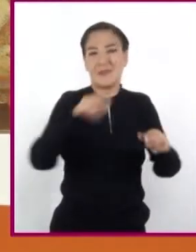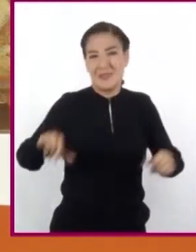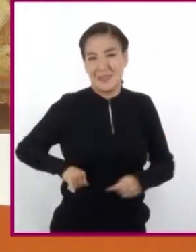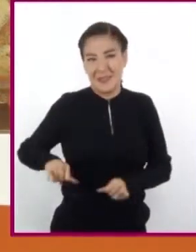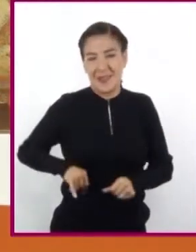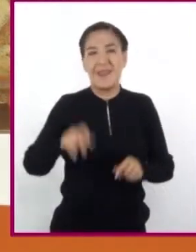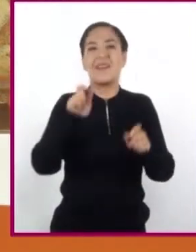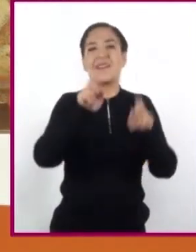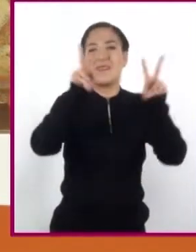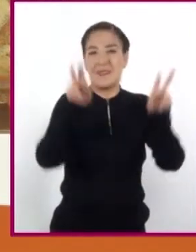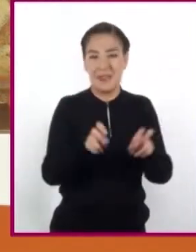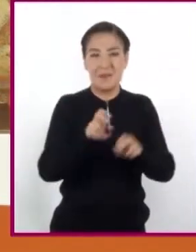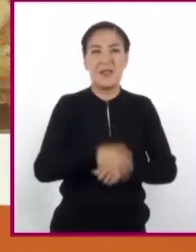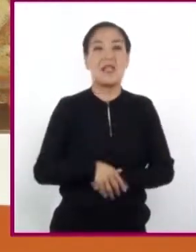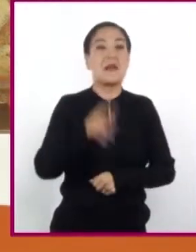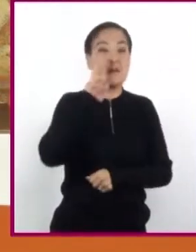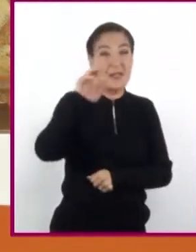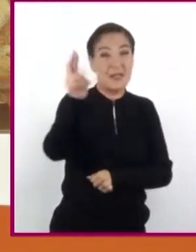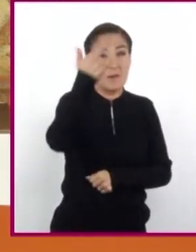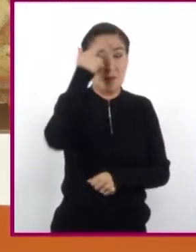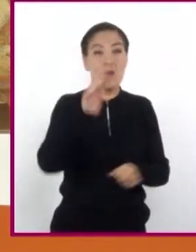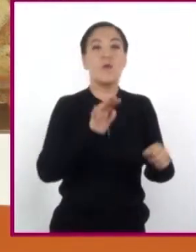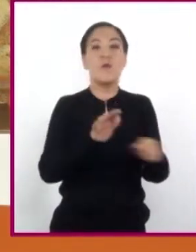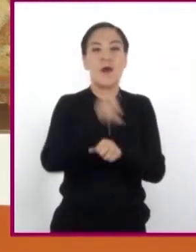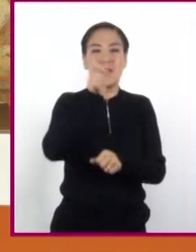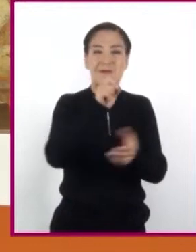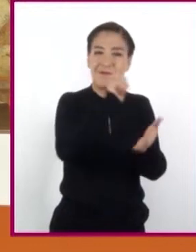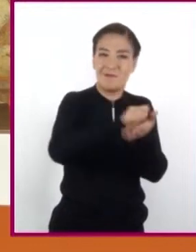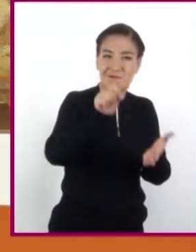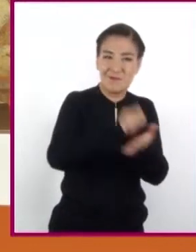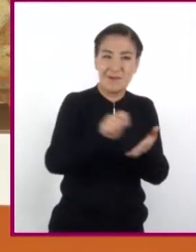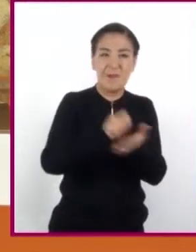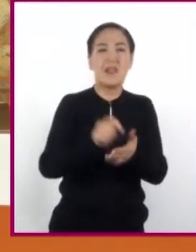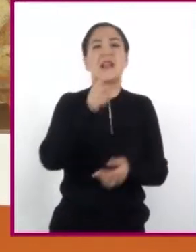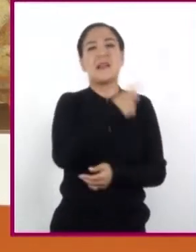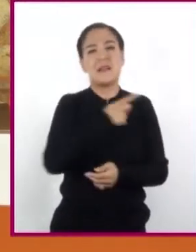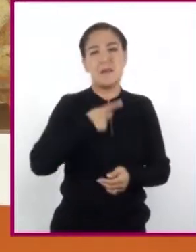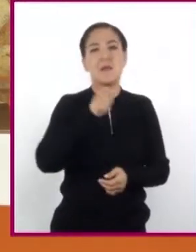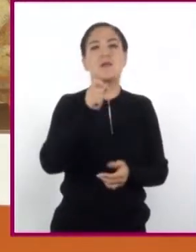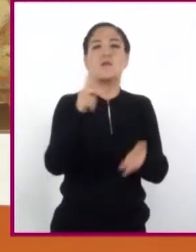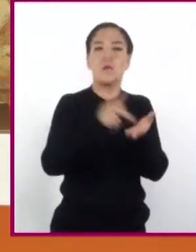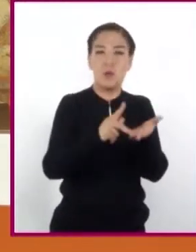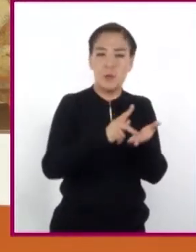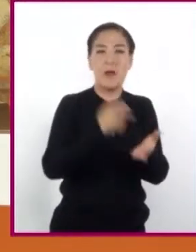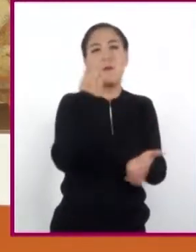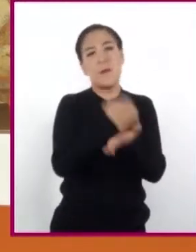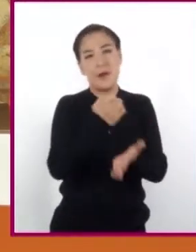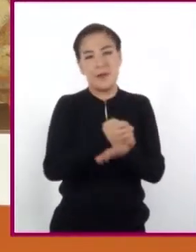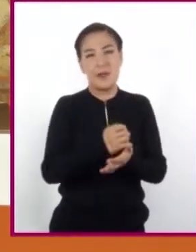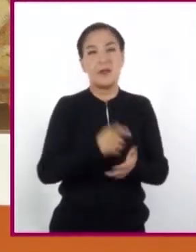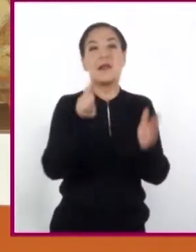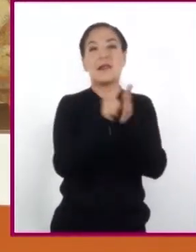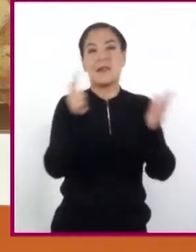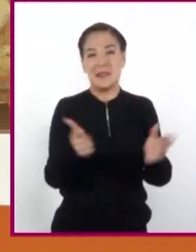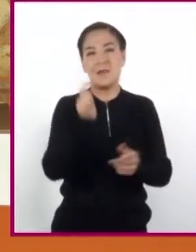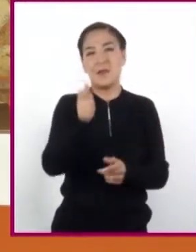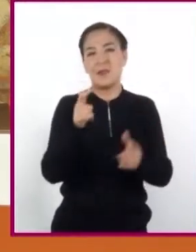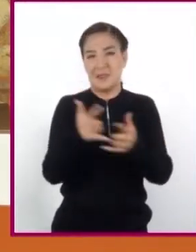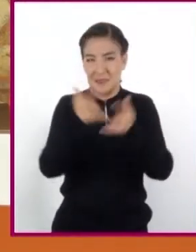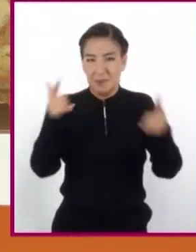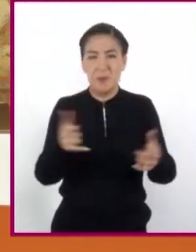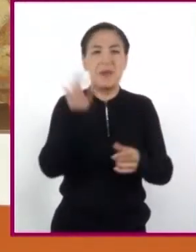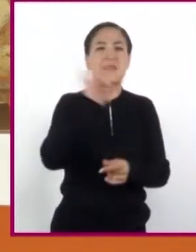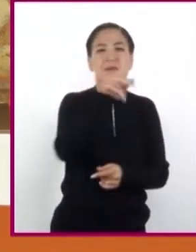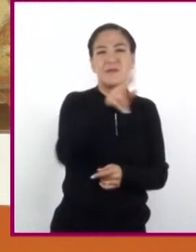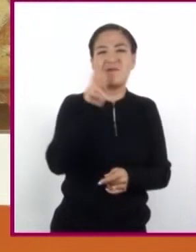tema. Recuerden que para realizar anotaciones solo necesitan bolígrafo y cuaderno y su libro de texto por si